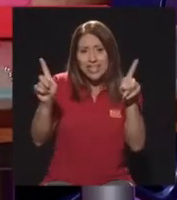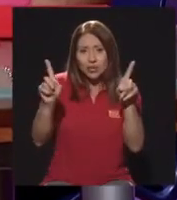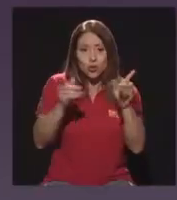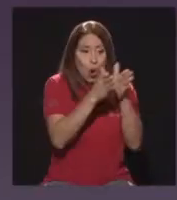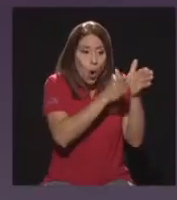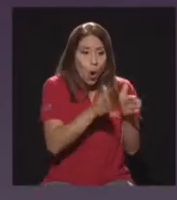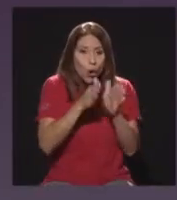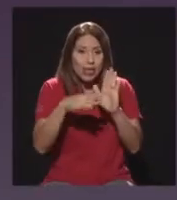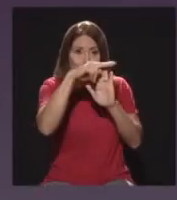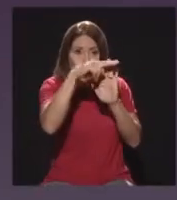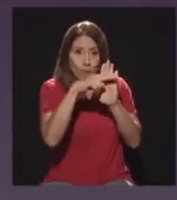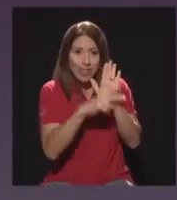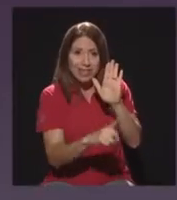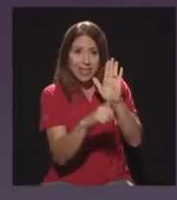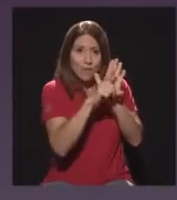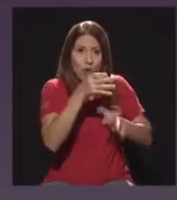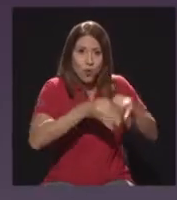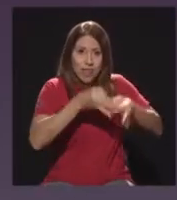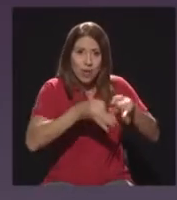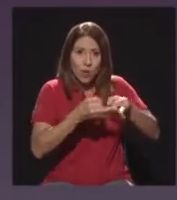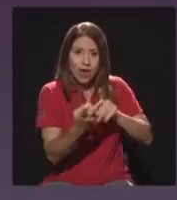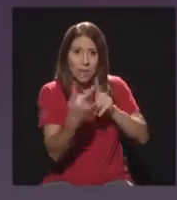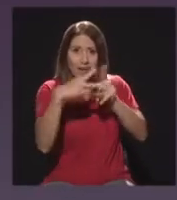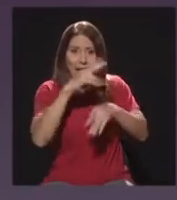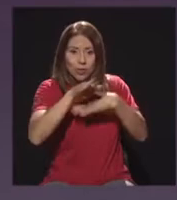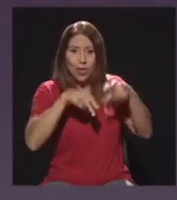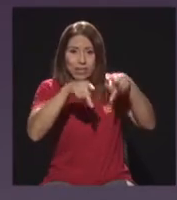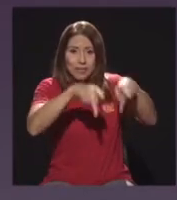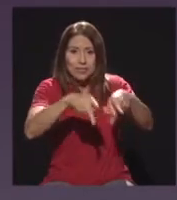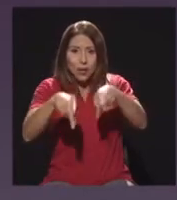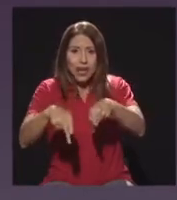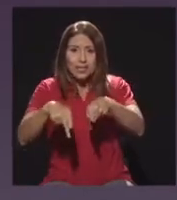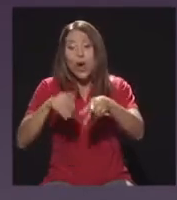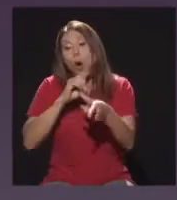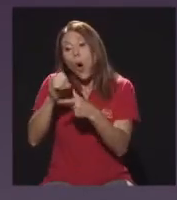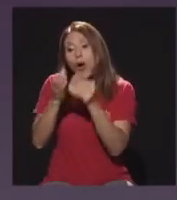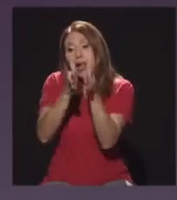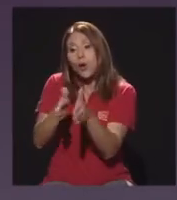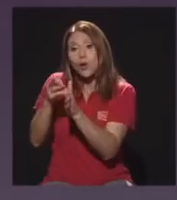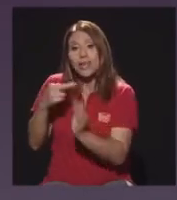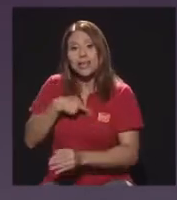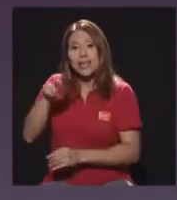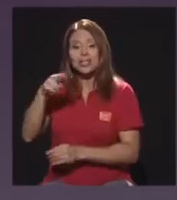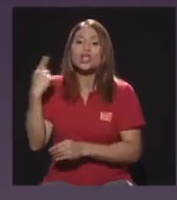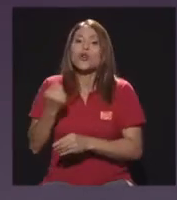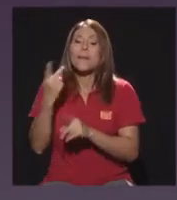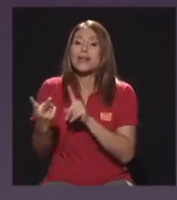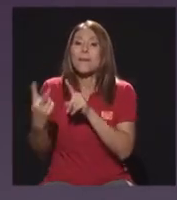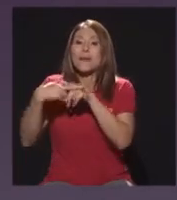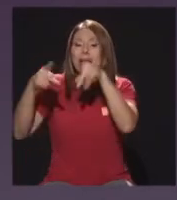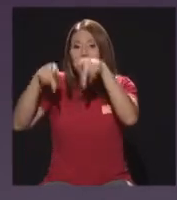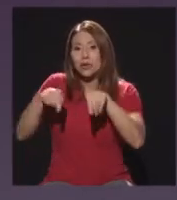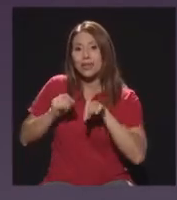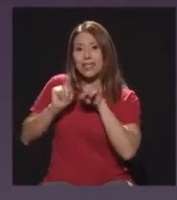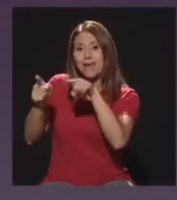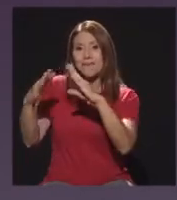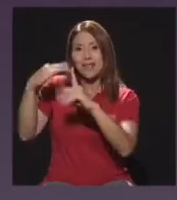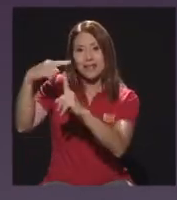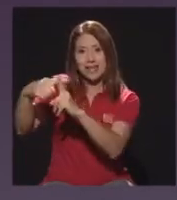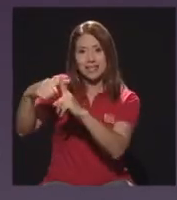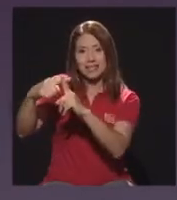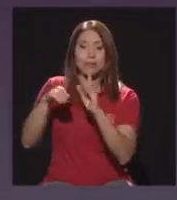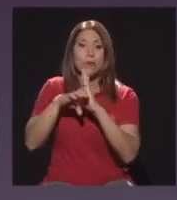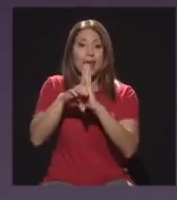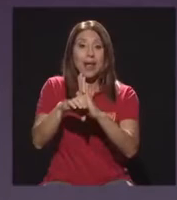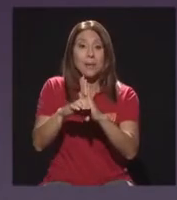personas y el orden normativo también religioso que aplica únicamente a la feligresía entonces por ejemplo la